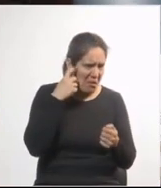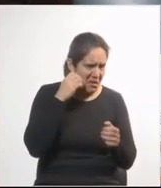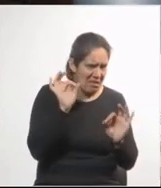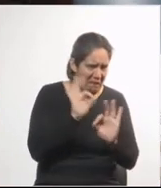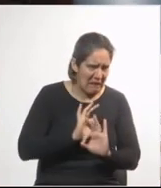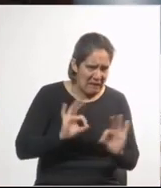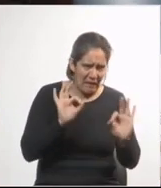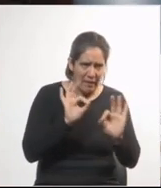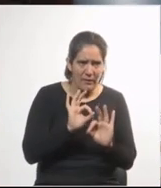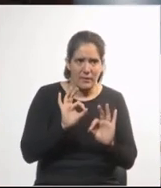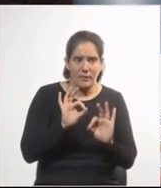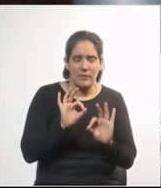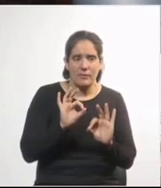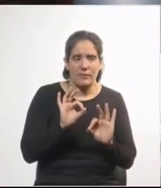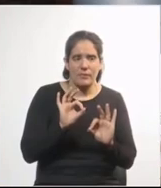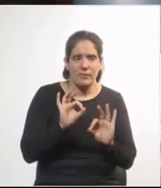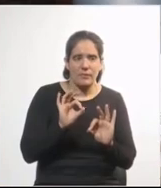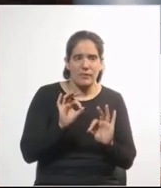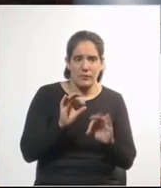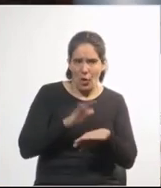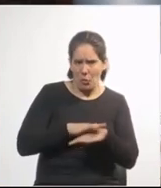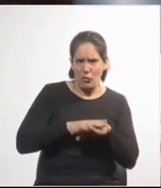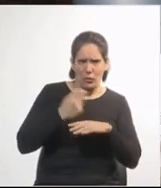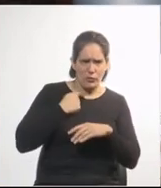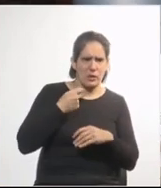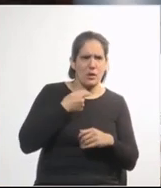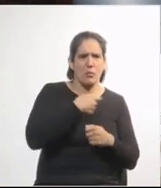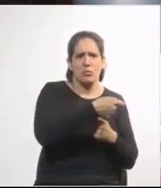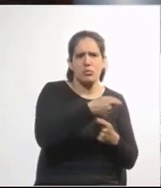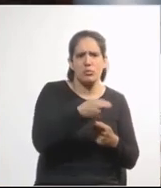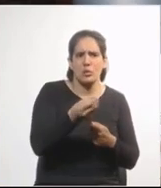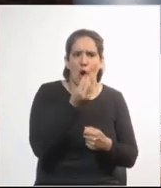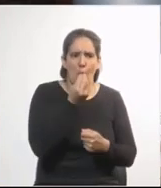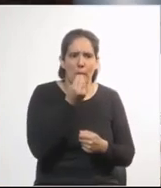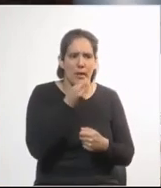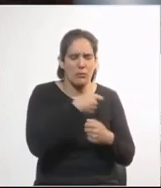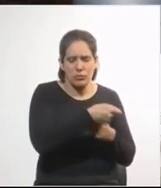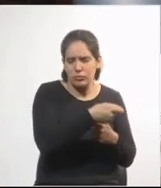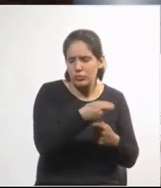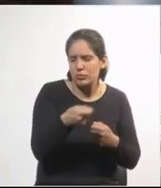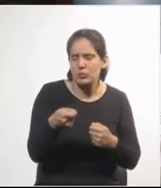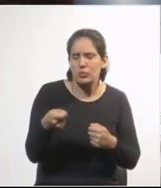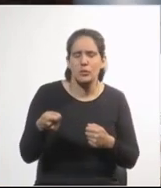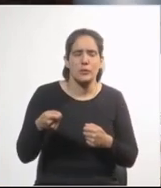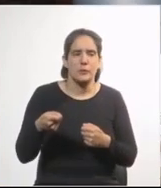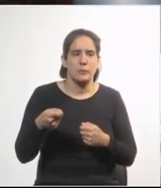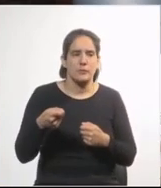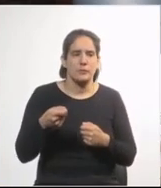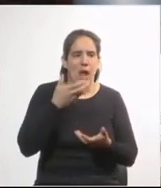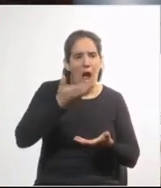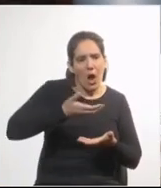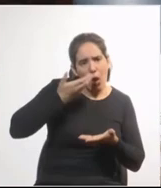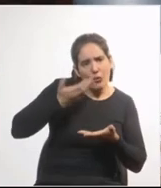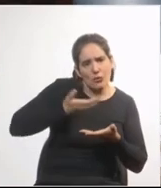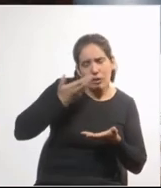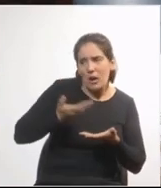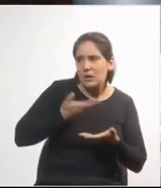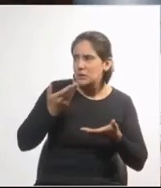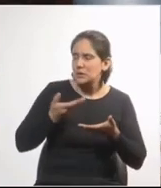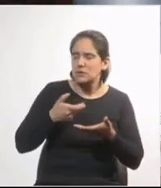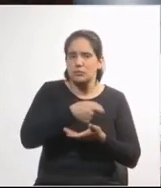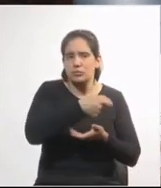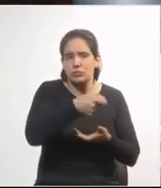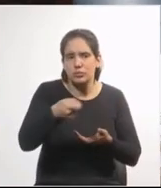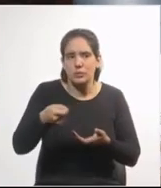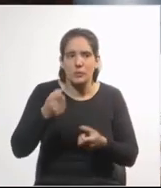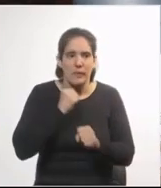de ningún tipo se encargó de la distribución de decenas de millones de pesos en alimentos a ollas populares y que hasta comenzó